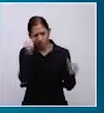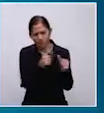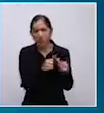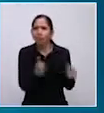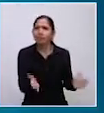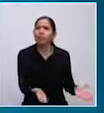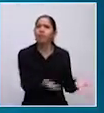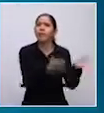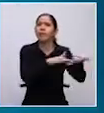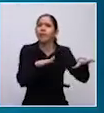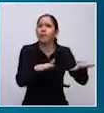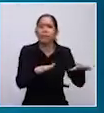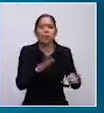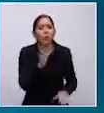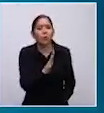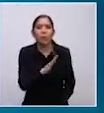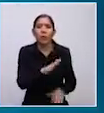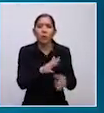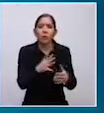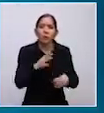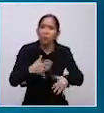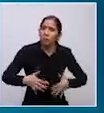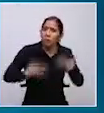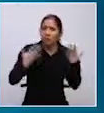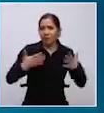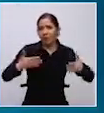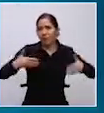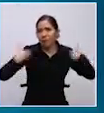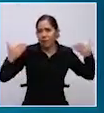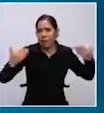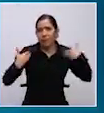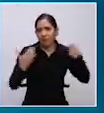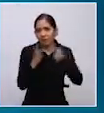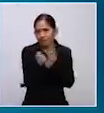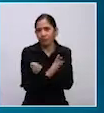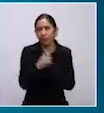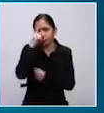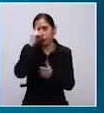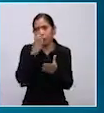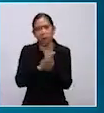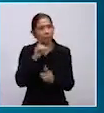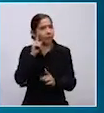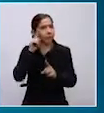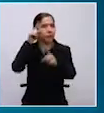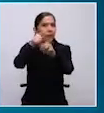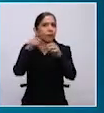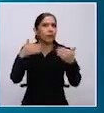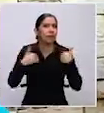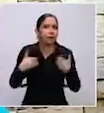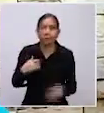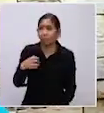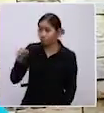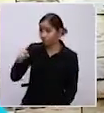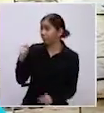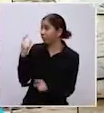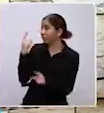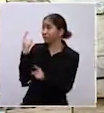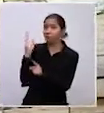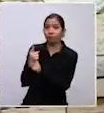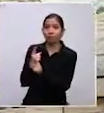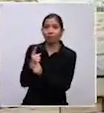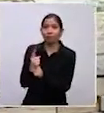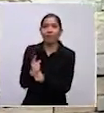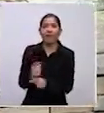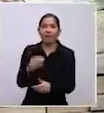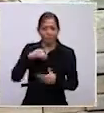niños esa infancia feliz, protegida, que creo que es lo que tenemos como un desafío hacia adelante. Así es, total y completamente. Despertemos